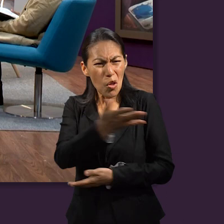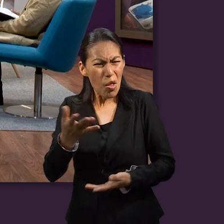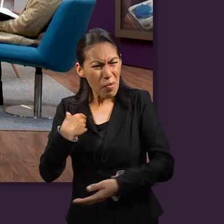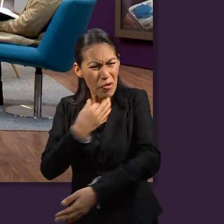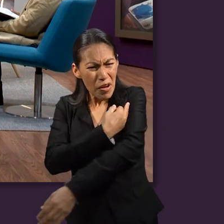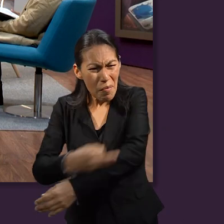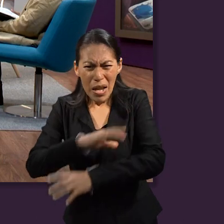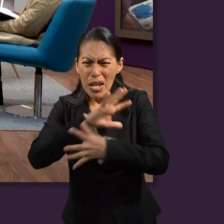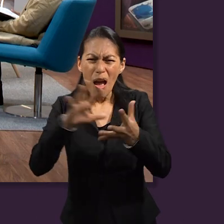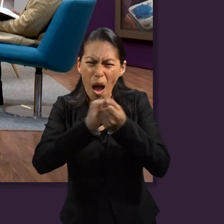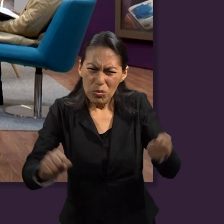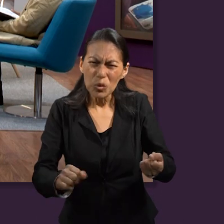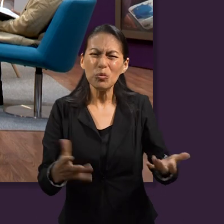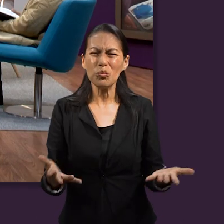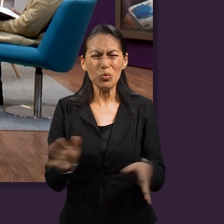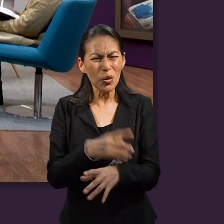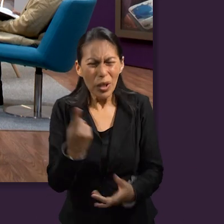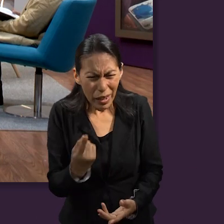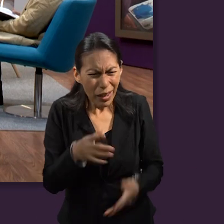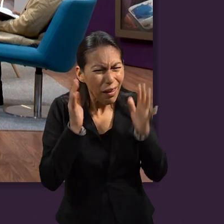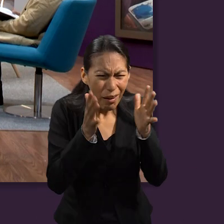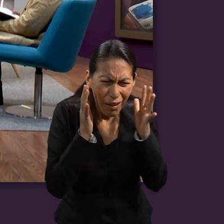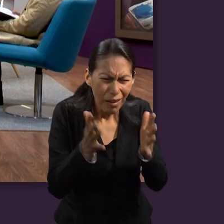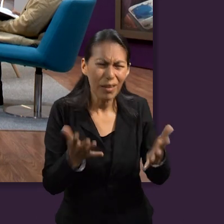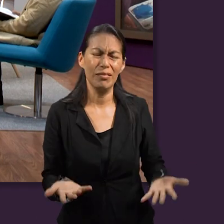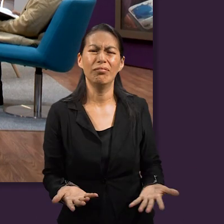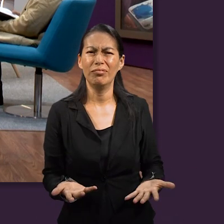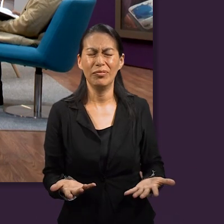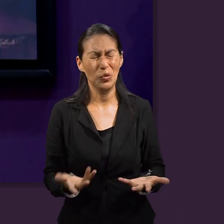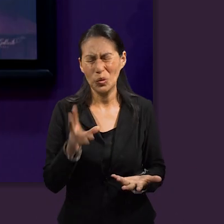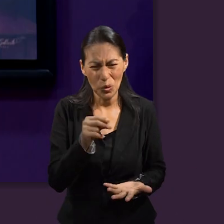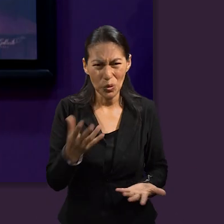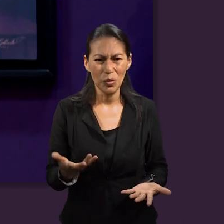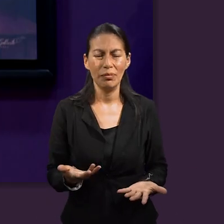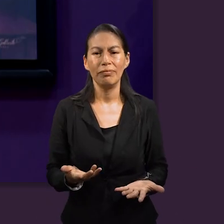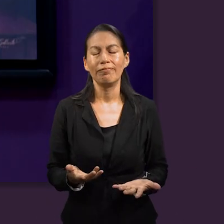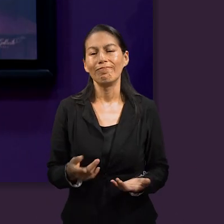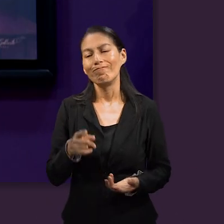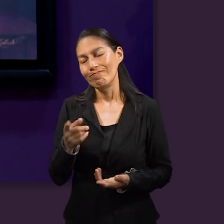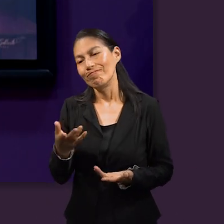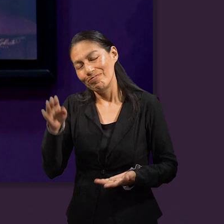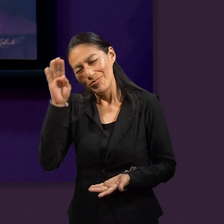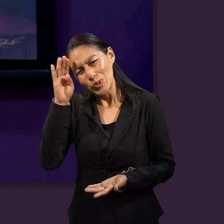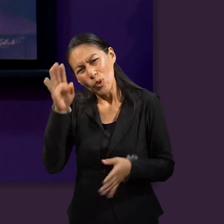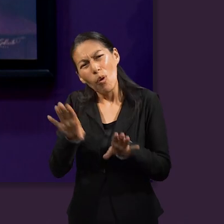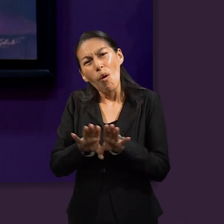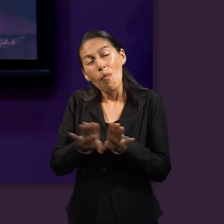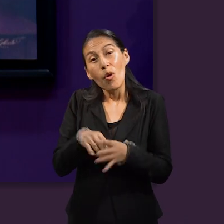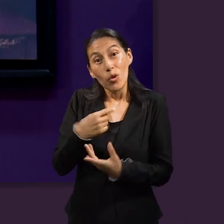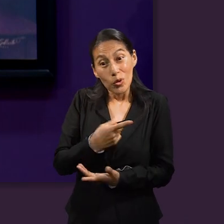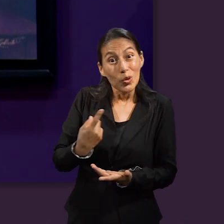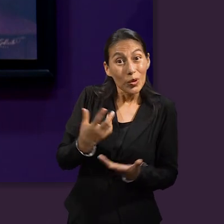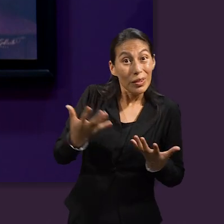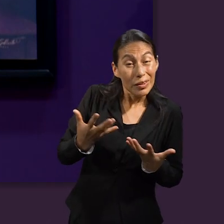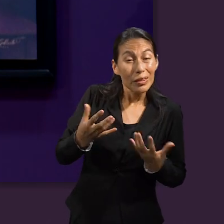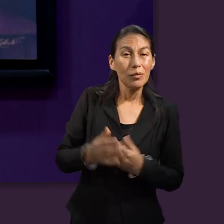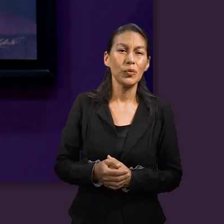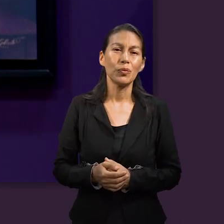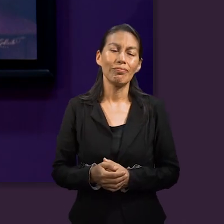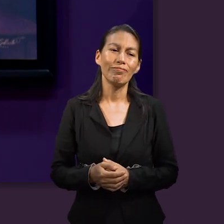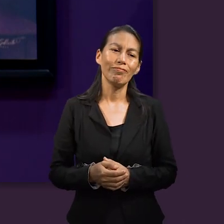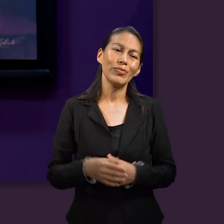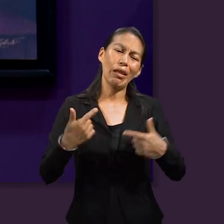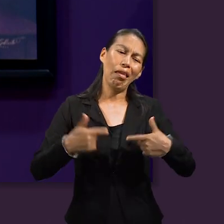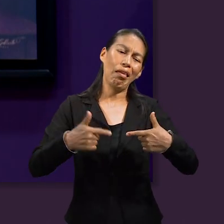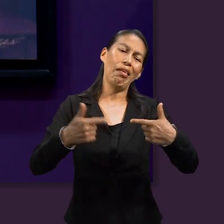y mi casa entonces nuestros actos bueno primeramente pues pudiera estar como